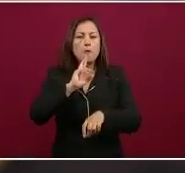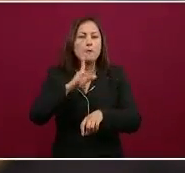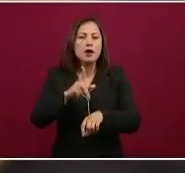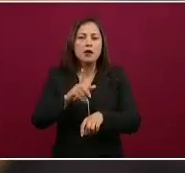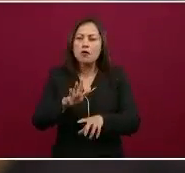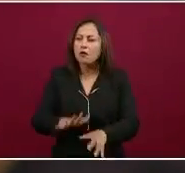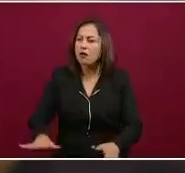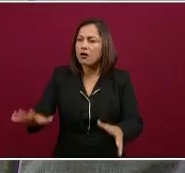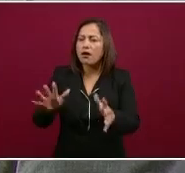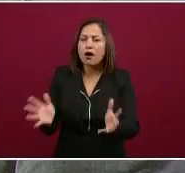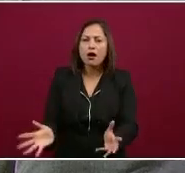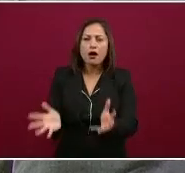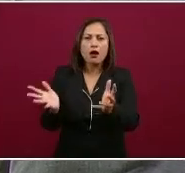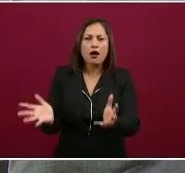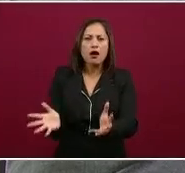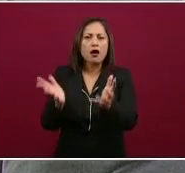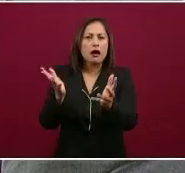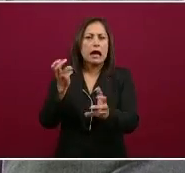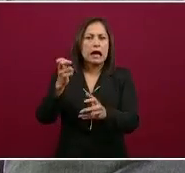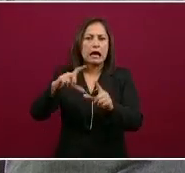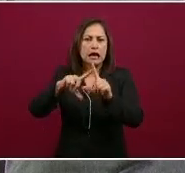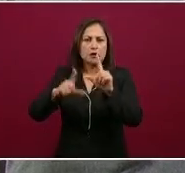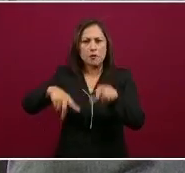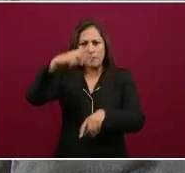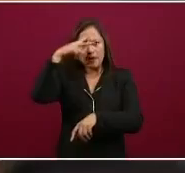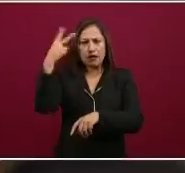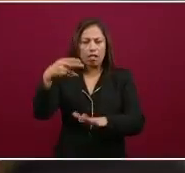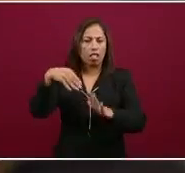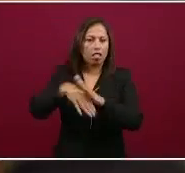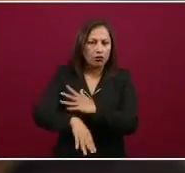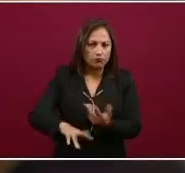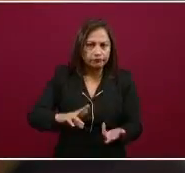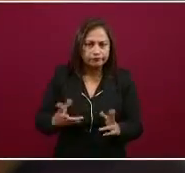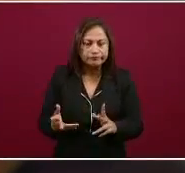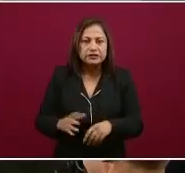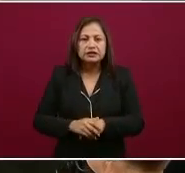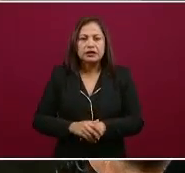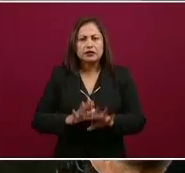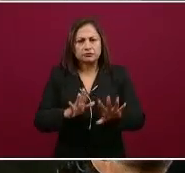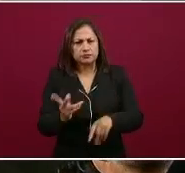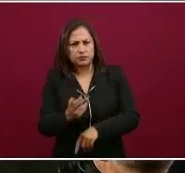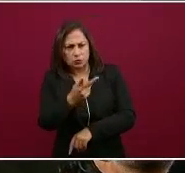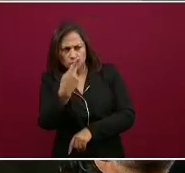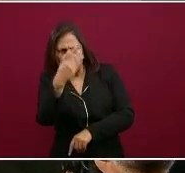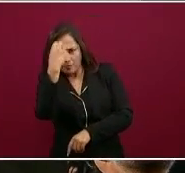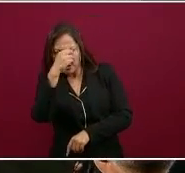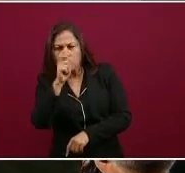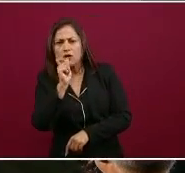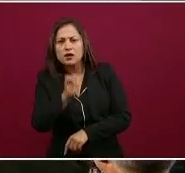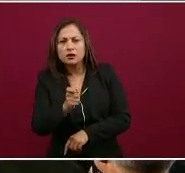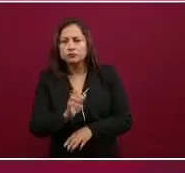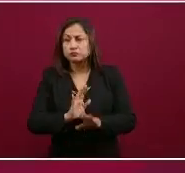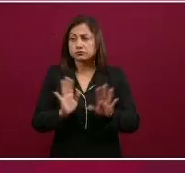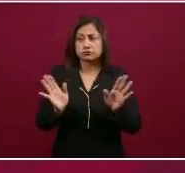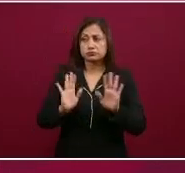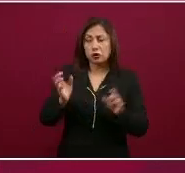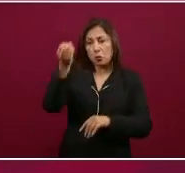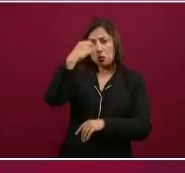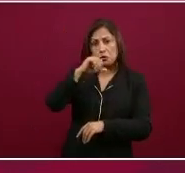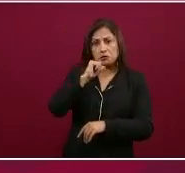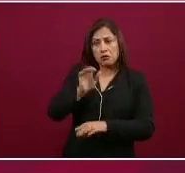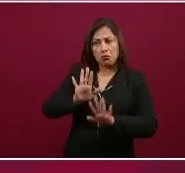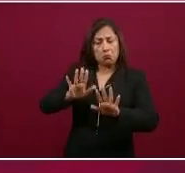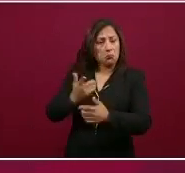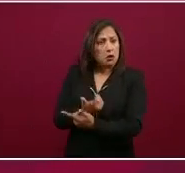a nuestro país. ¿Le parece alguna opinión? No, está en su derecho de manifestarse.